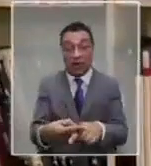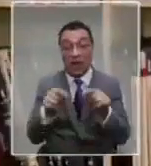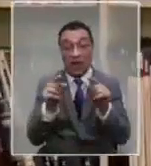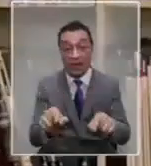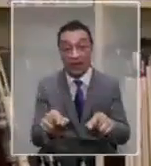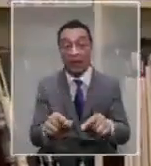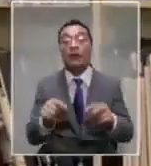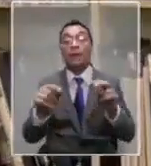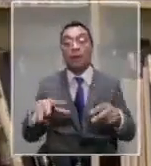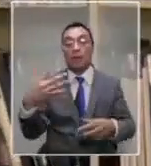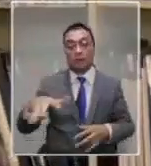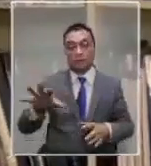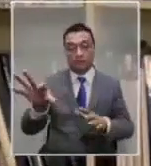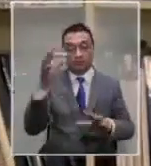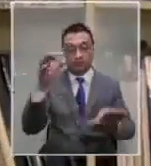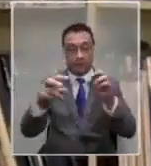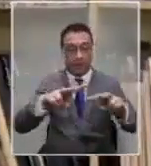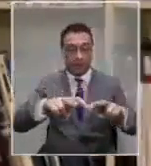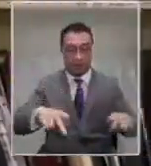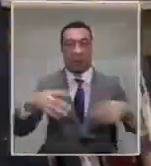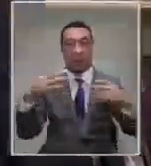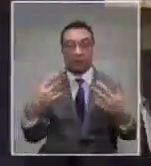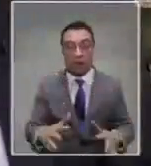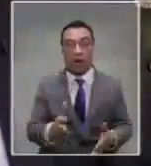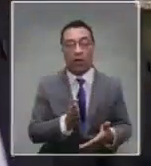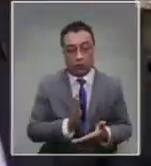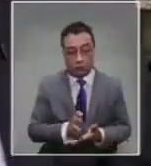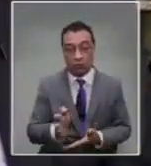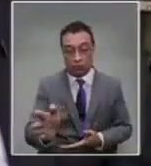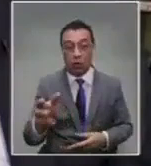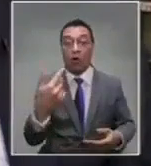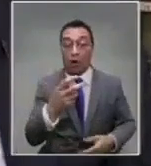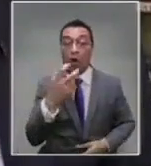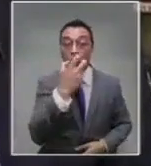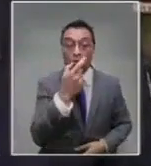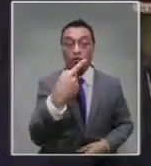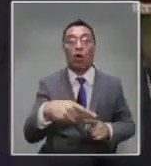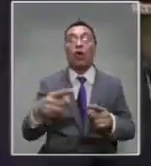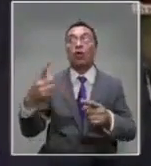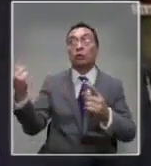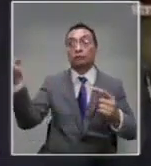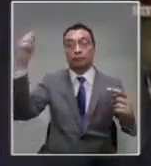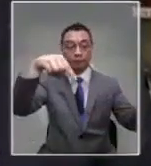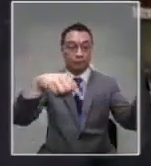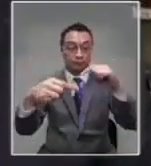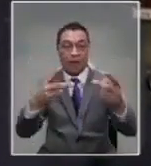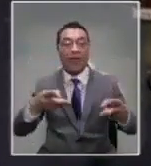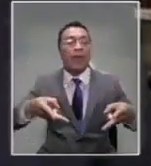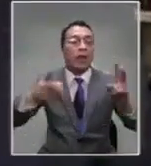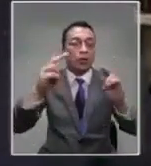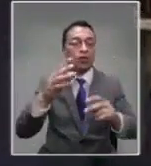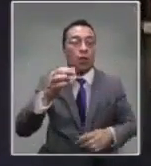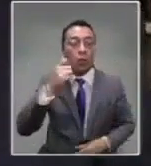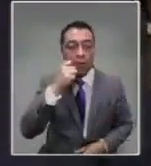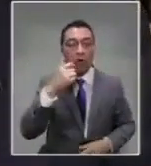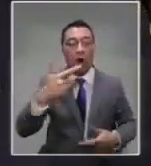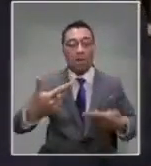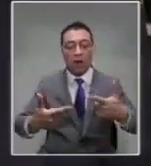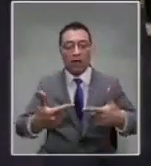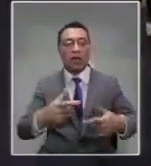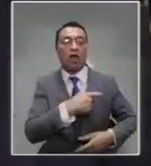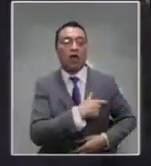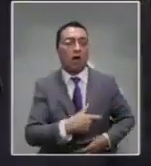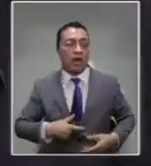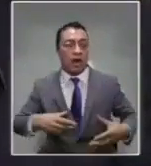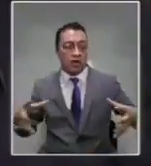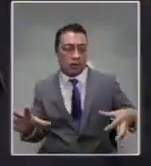sociales y humanidades destacan investigaciones realizadas y en curso referente a migraciones, derechos humanos, política